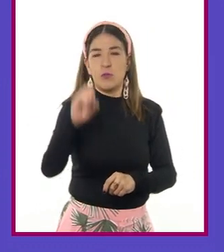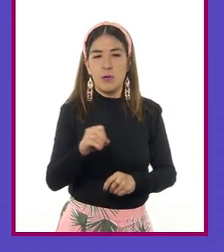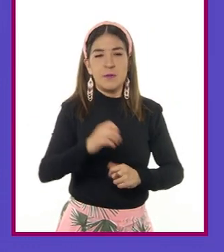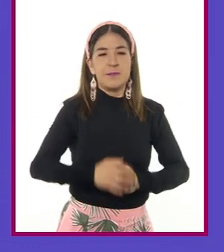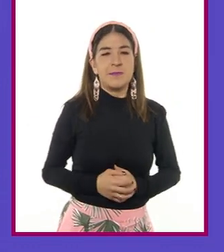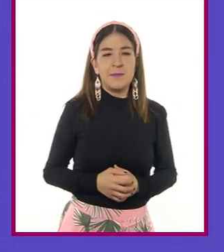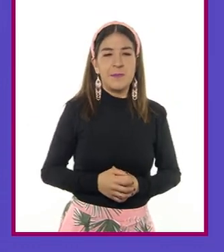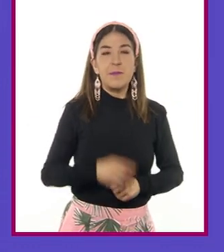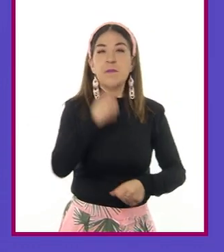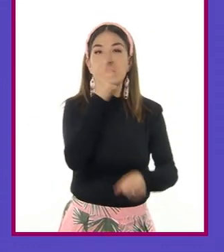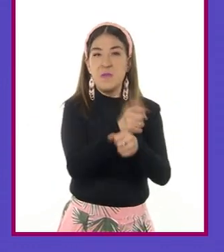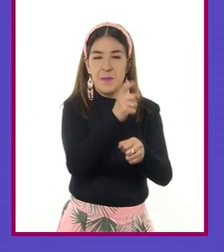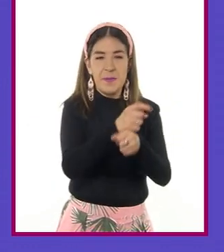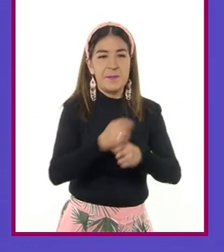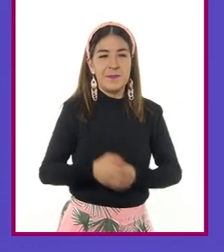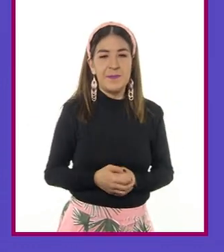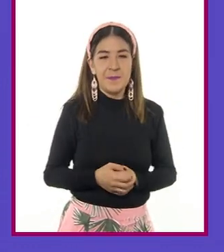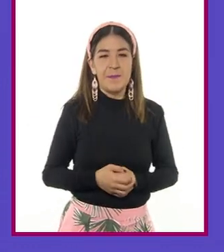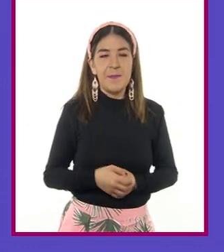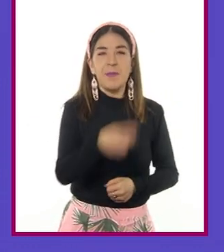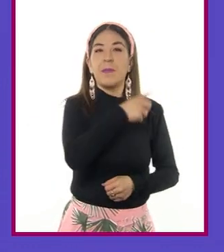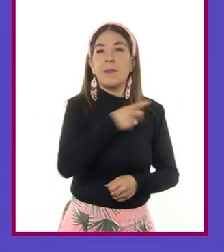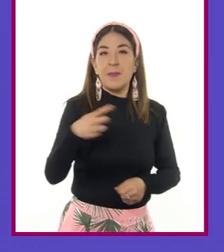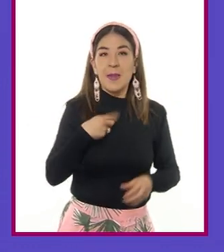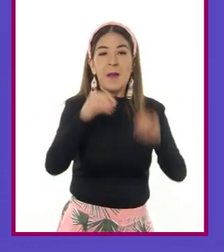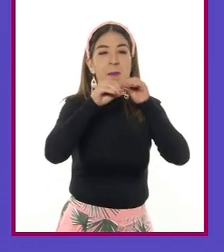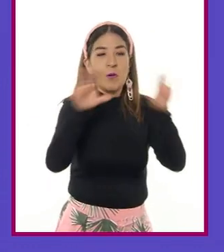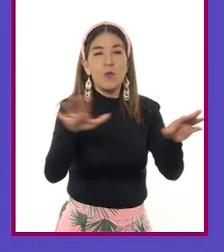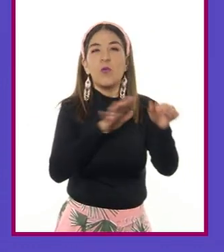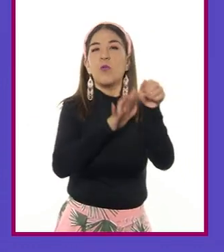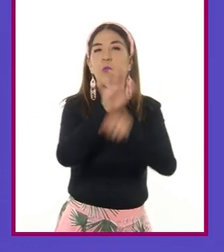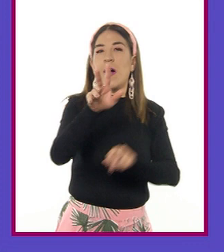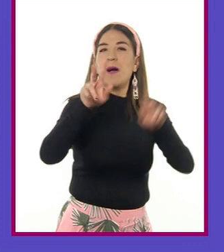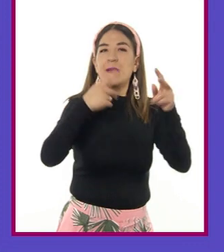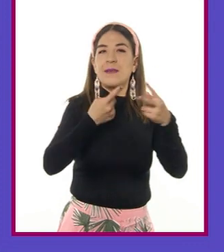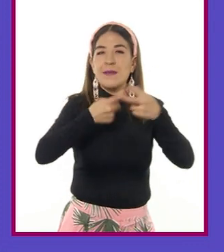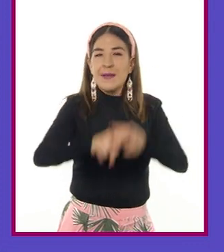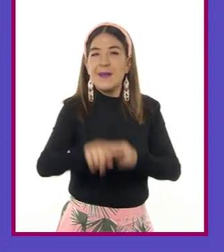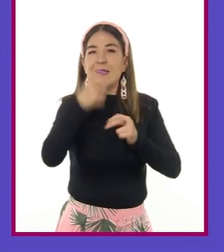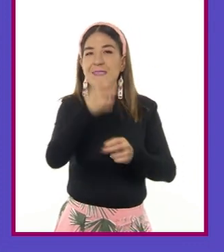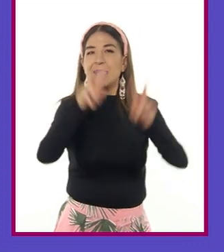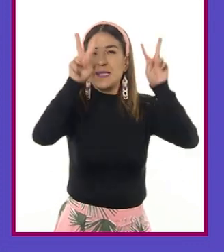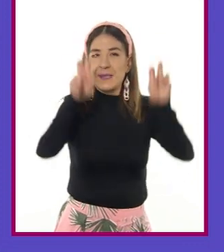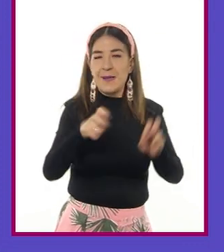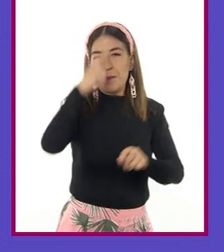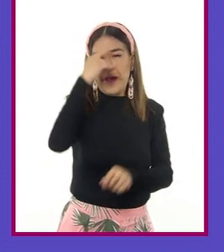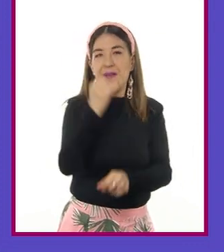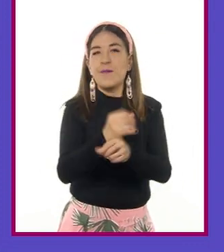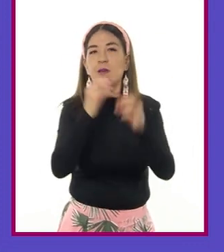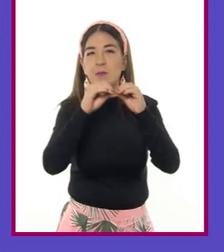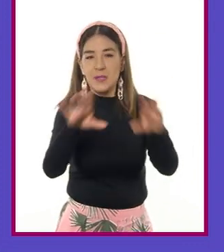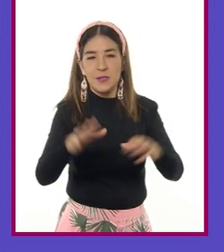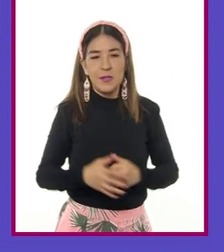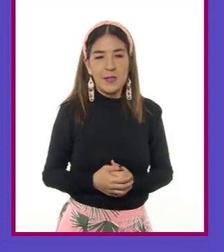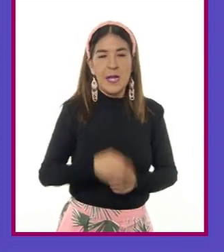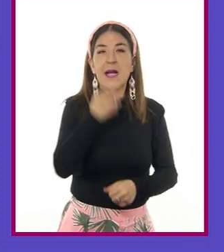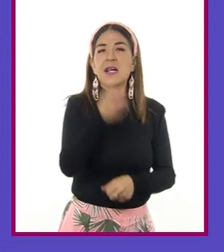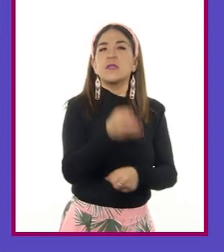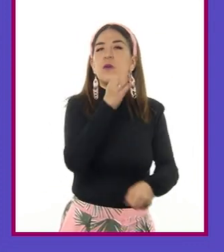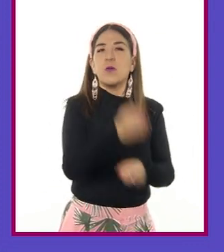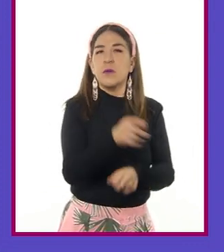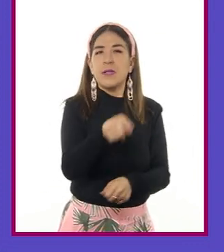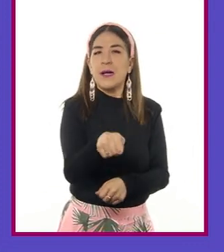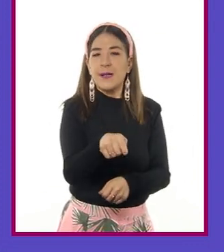1. Tenemos en claro desde un inicio el tema del que queremos obtener información. En